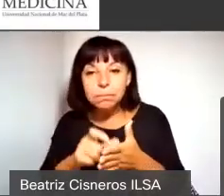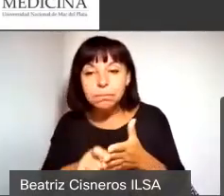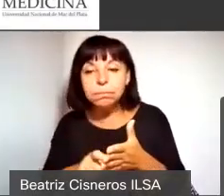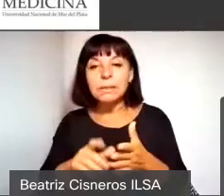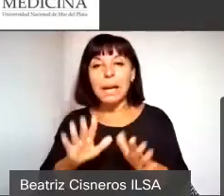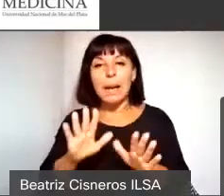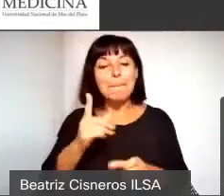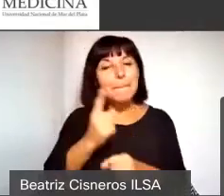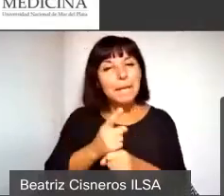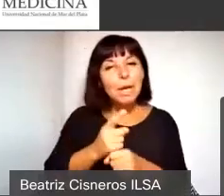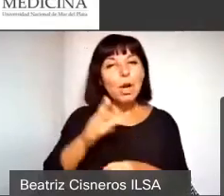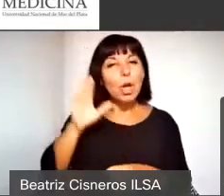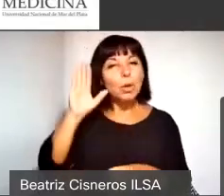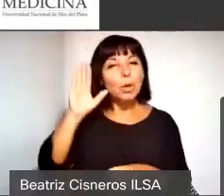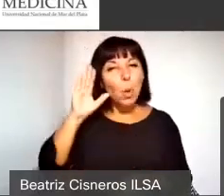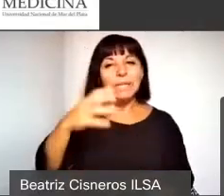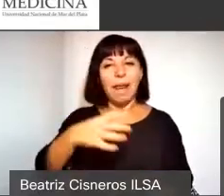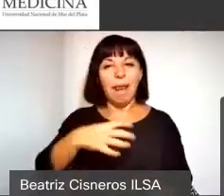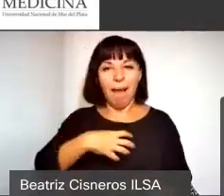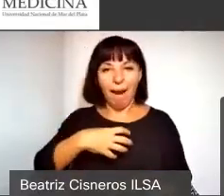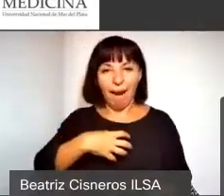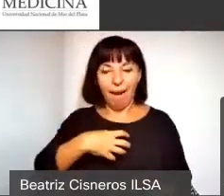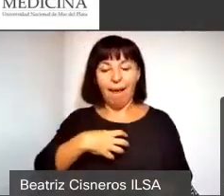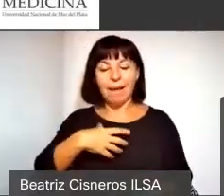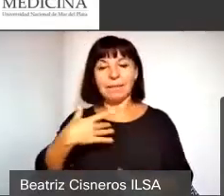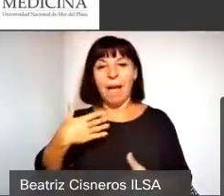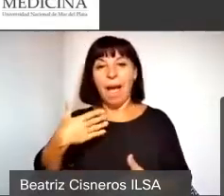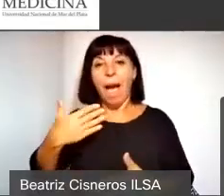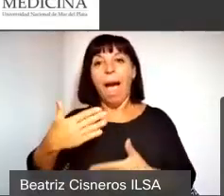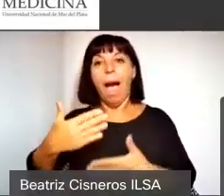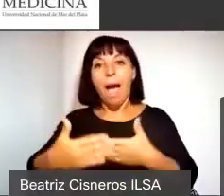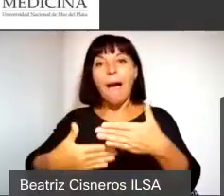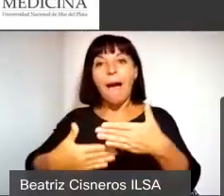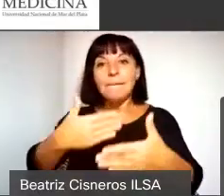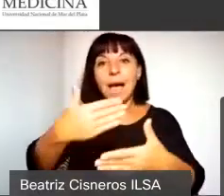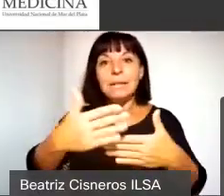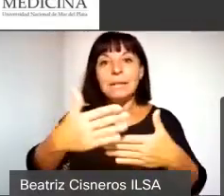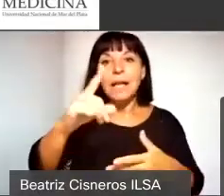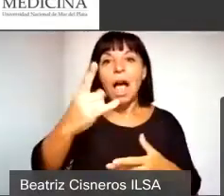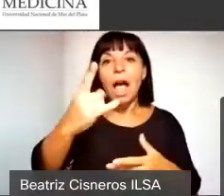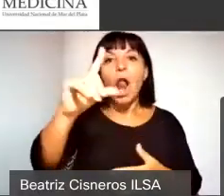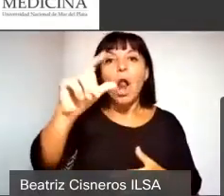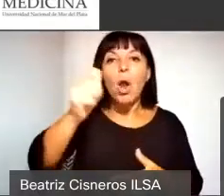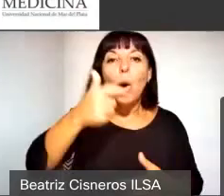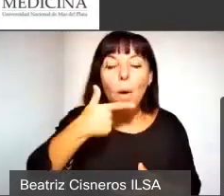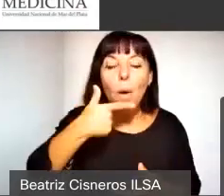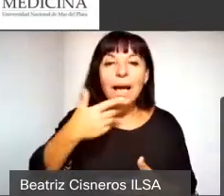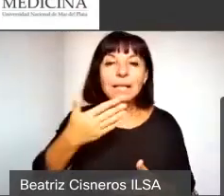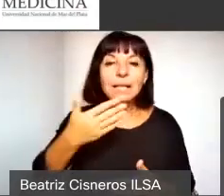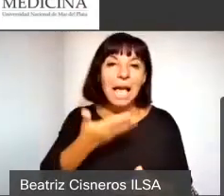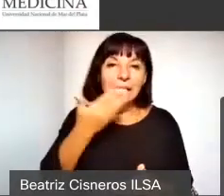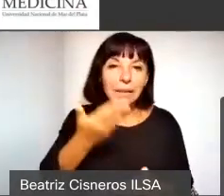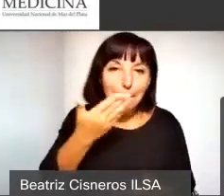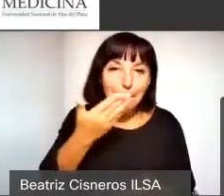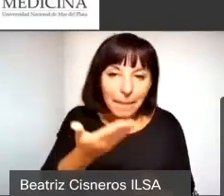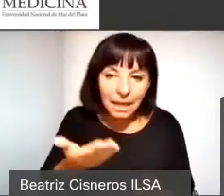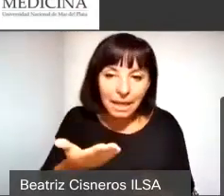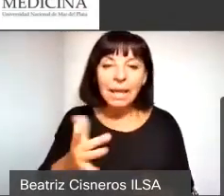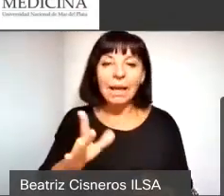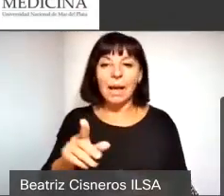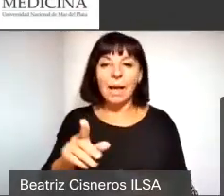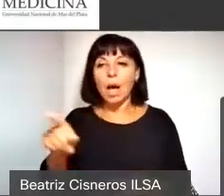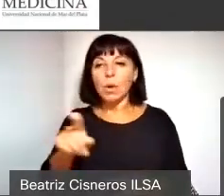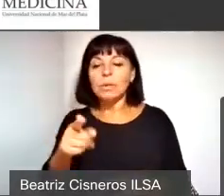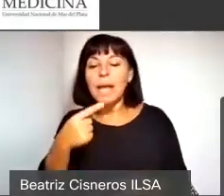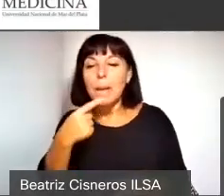la clase, porque a medida que va avanzando, Lucas va a ir explicando varios de los conceptos que ustedes están preguntando por el